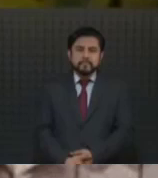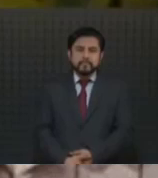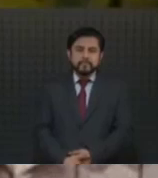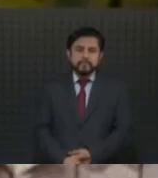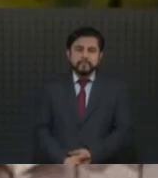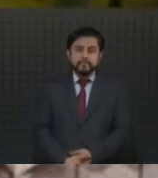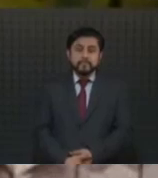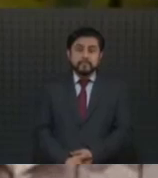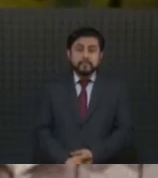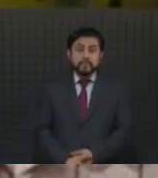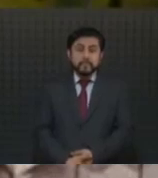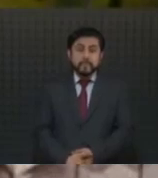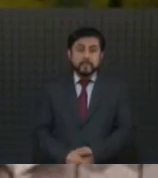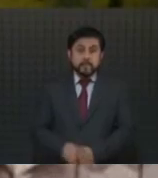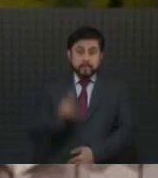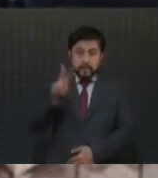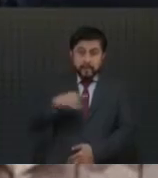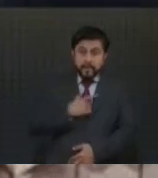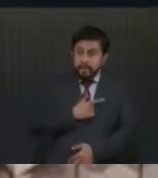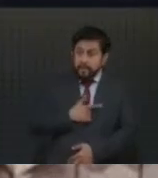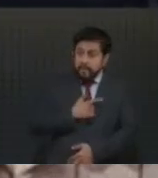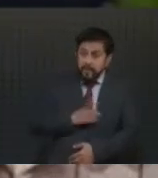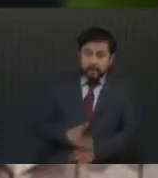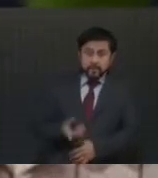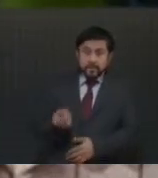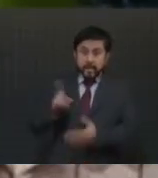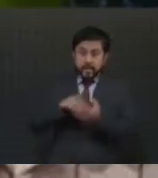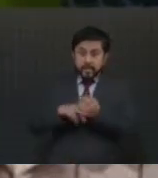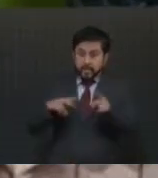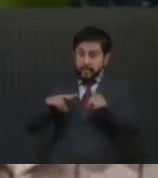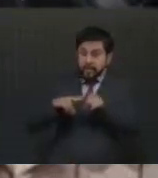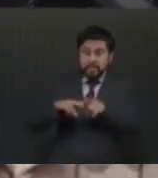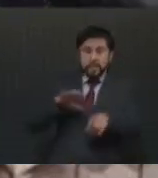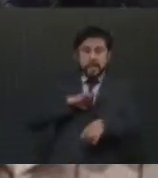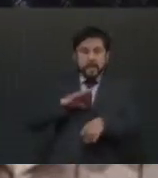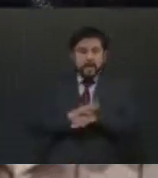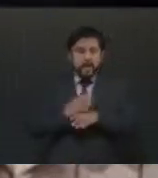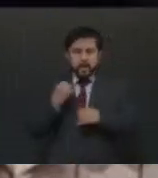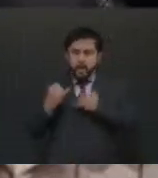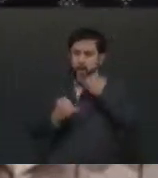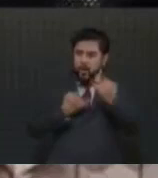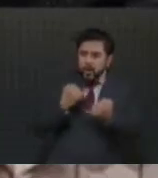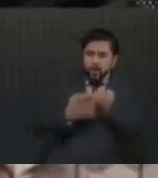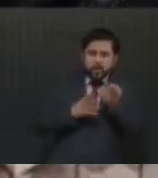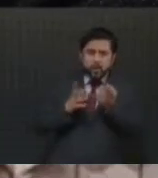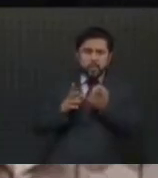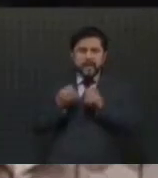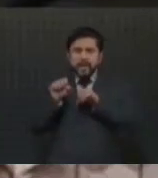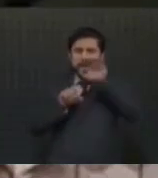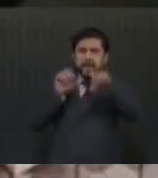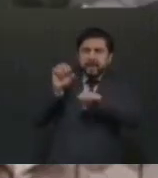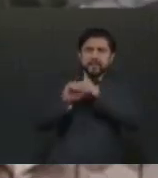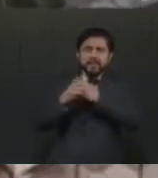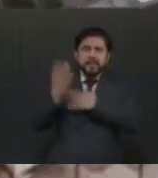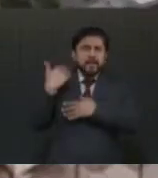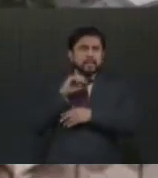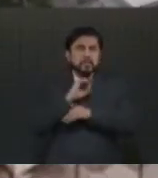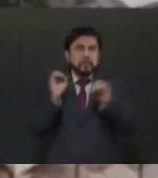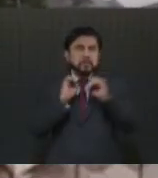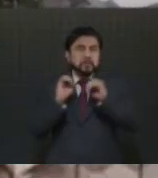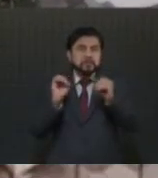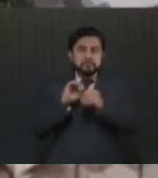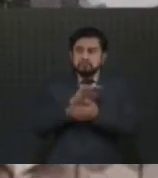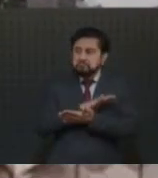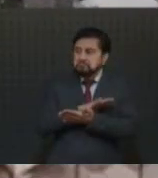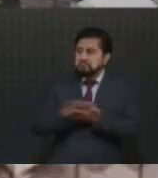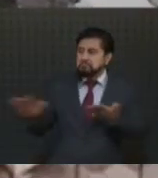Me gusta mucho específicamente los juegos, ya que me divierto mucho con mis hermanos. Antes ni se veía nada. Antes era